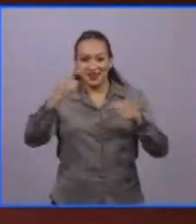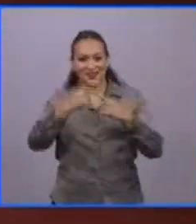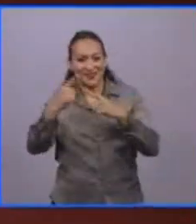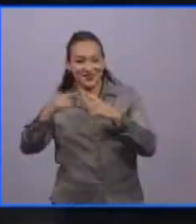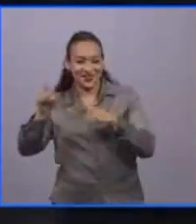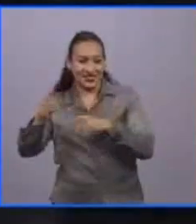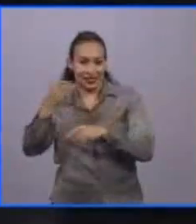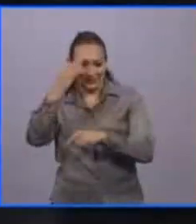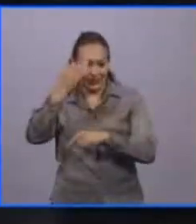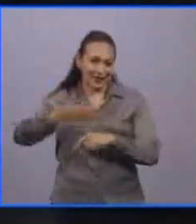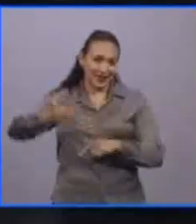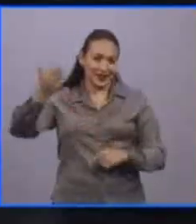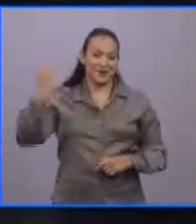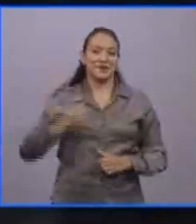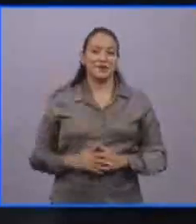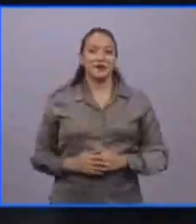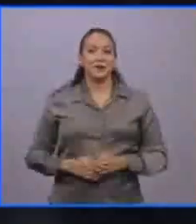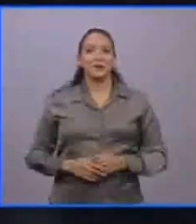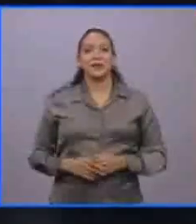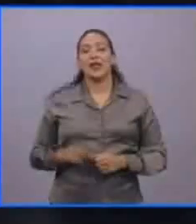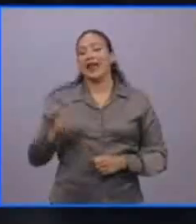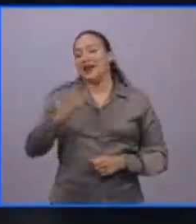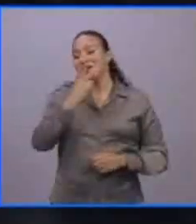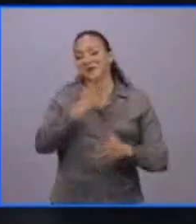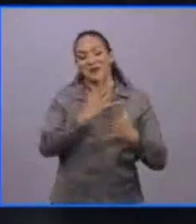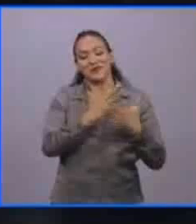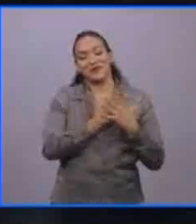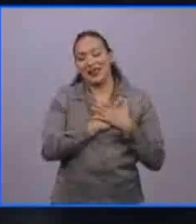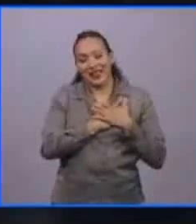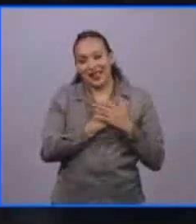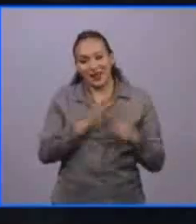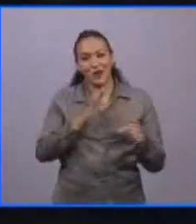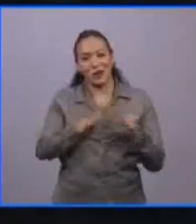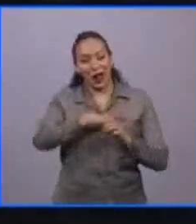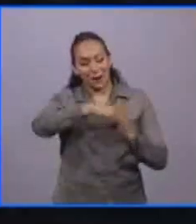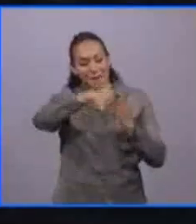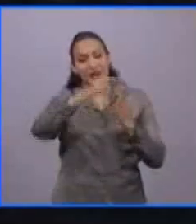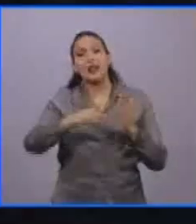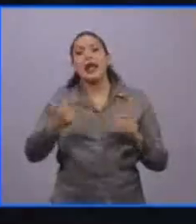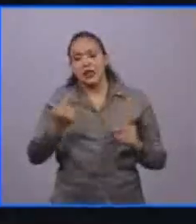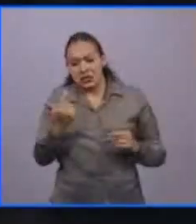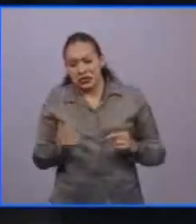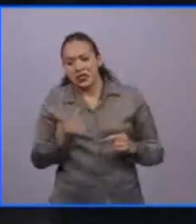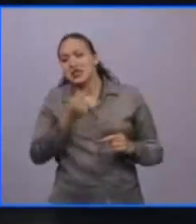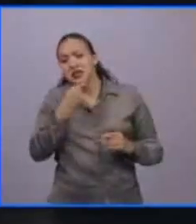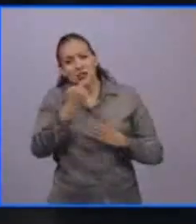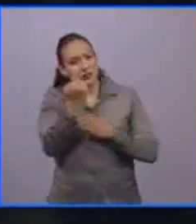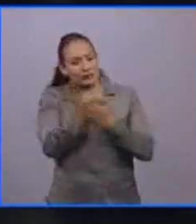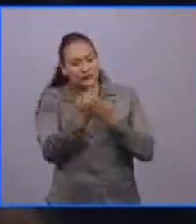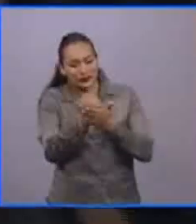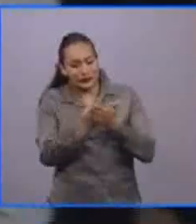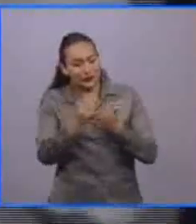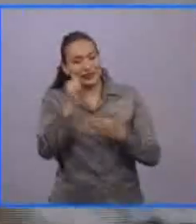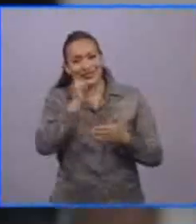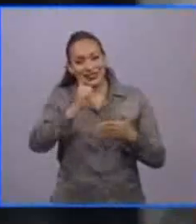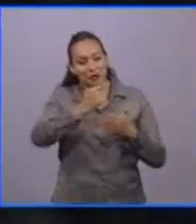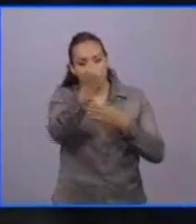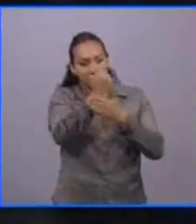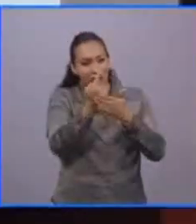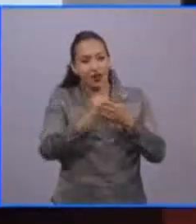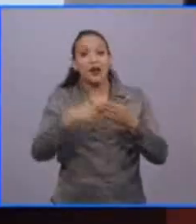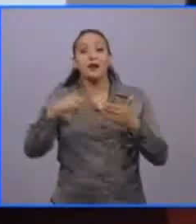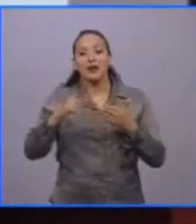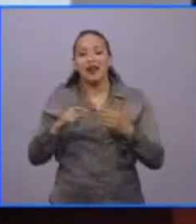abstracto. Su segunda pasión, o uno podría decir que su primera, porque era desde la infancia, era el dibujo, pero solo lo hacía